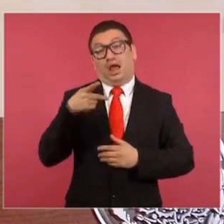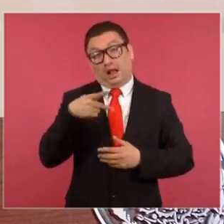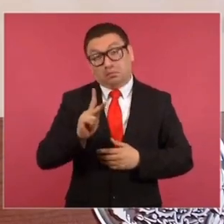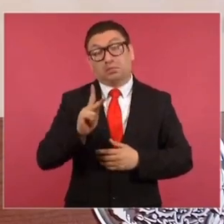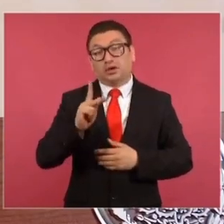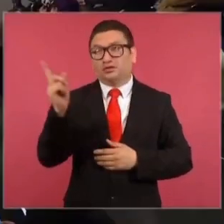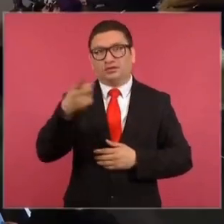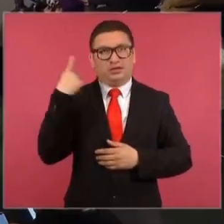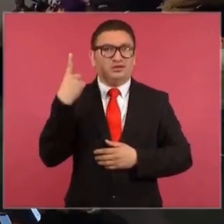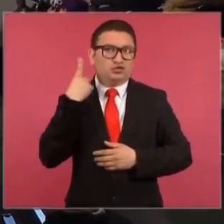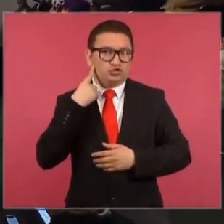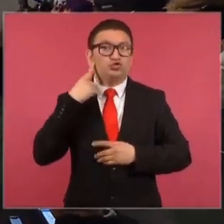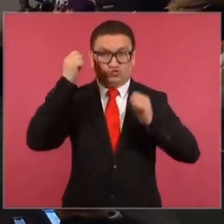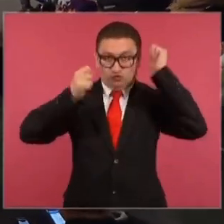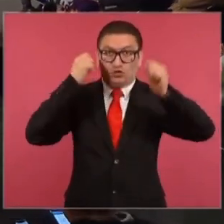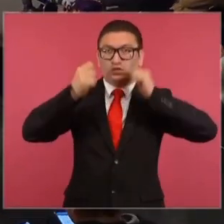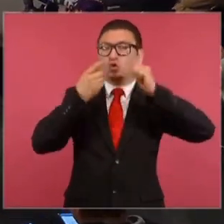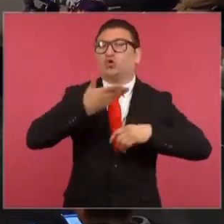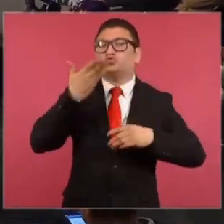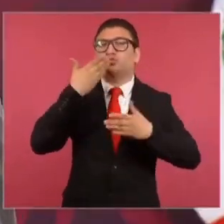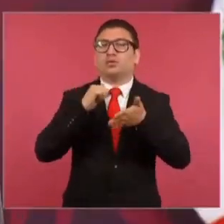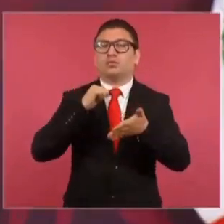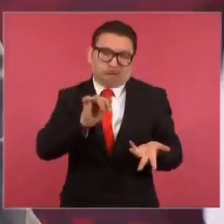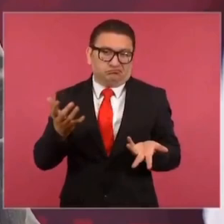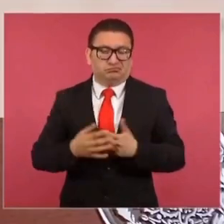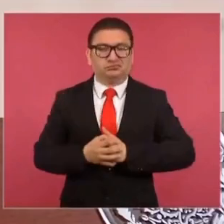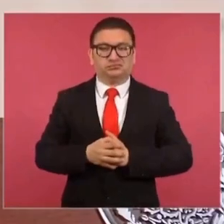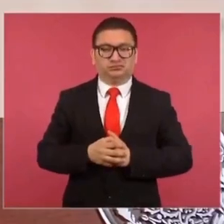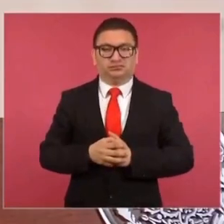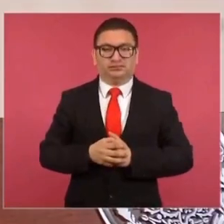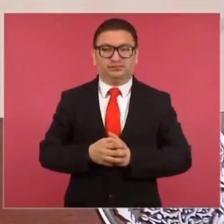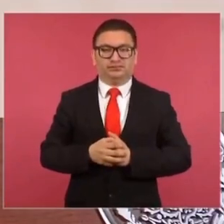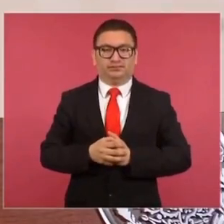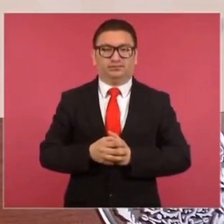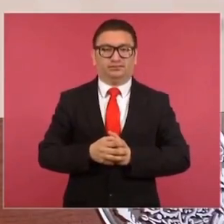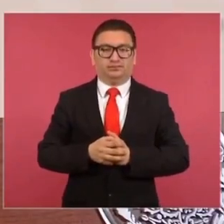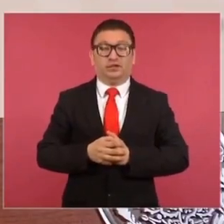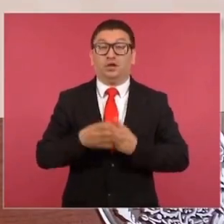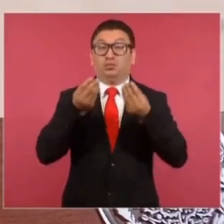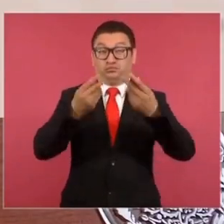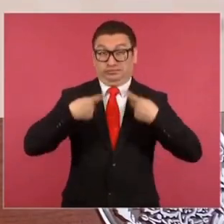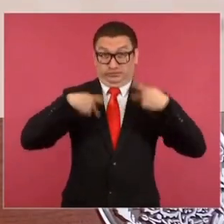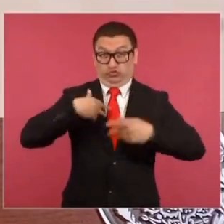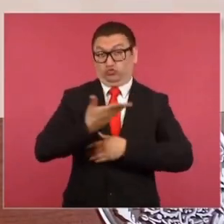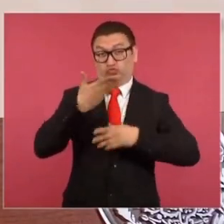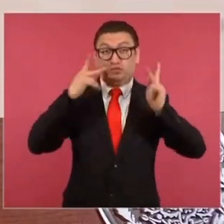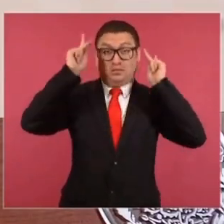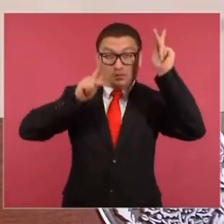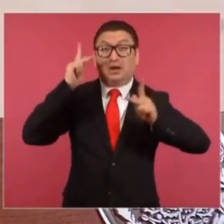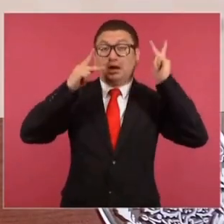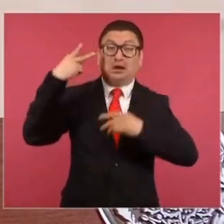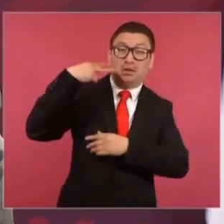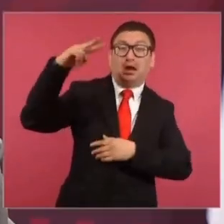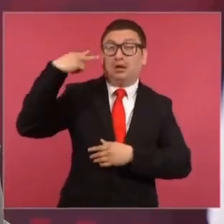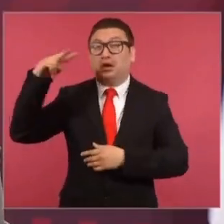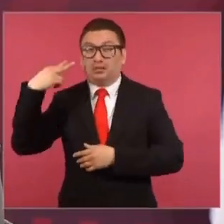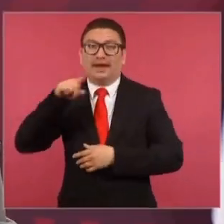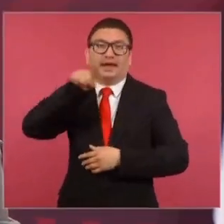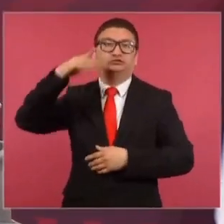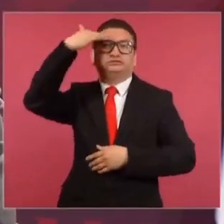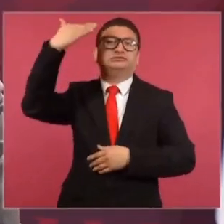pero los que se dedican al turismo hablan de la marca Tulum. Los que viajan saben